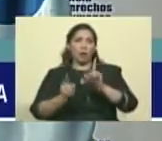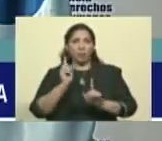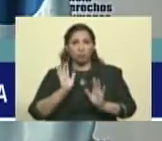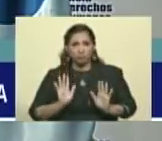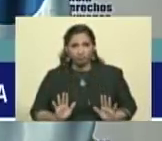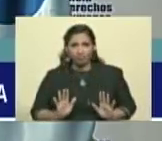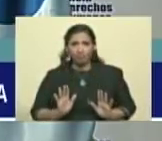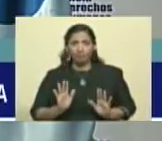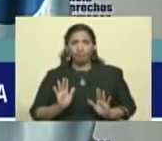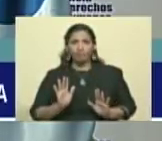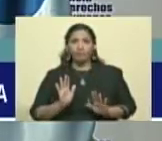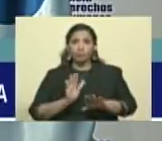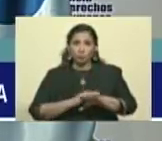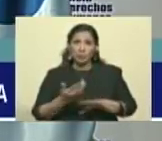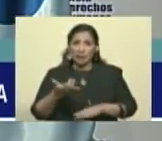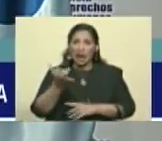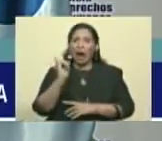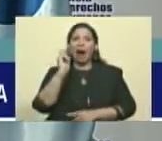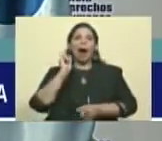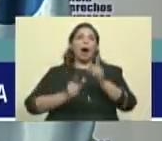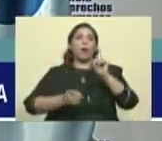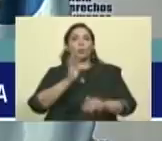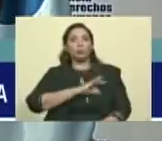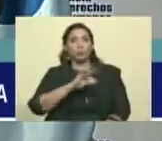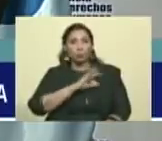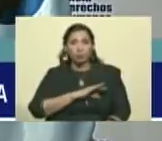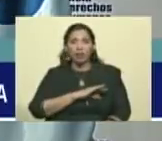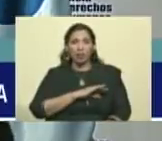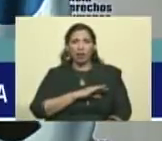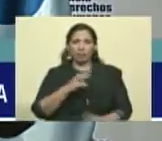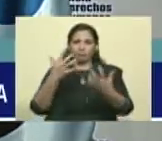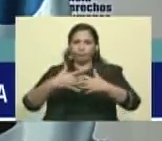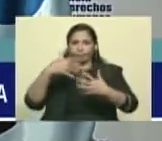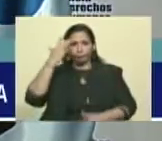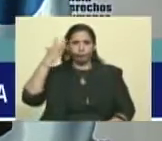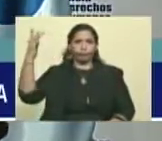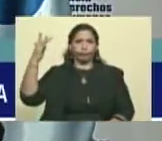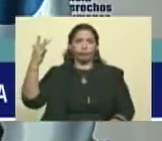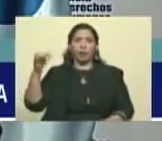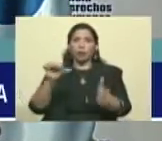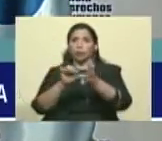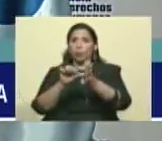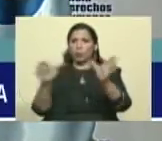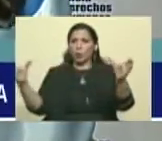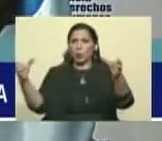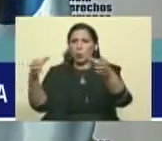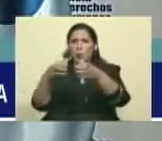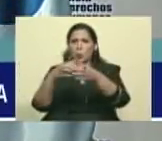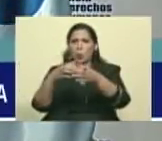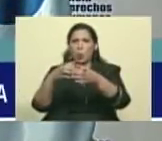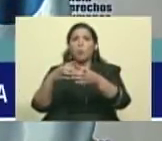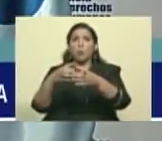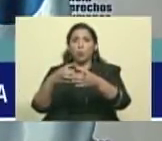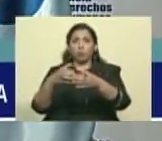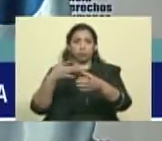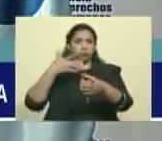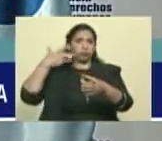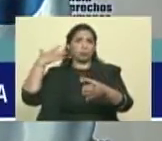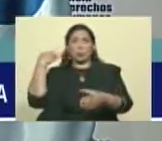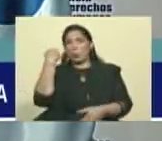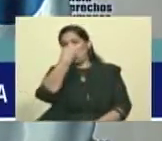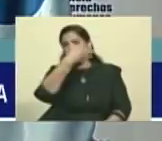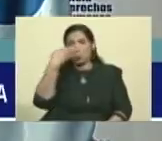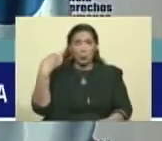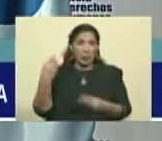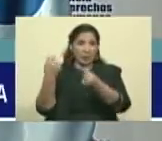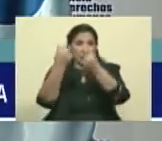Porque existe en algunas sociedades industrializadas donde las élites financieras y económicas y políticas, para